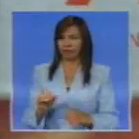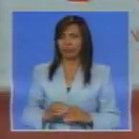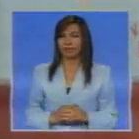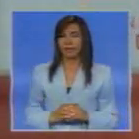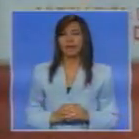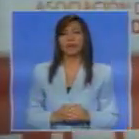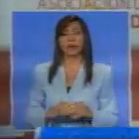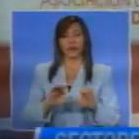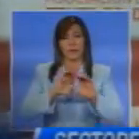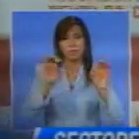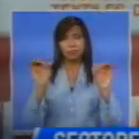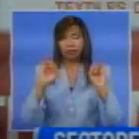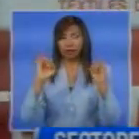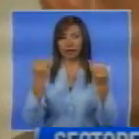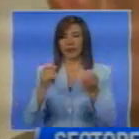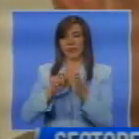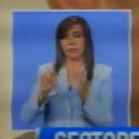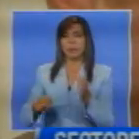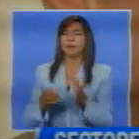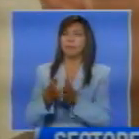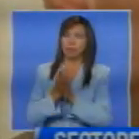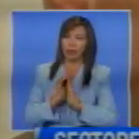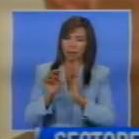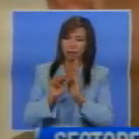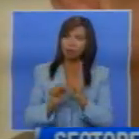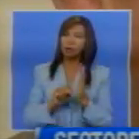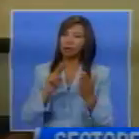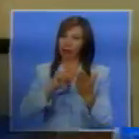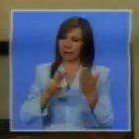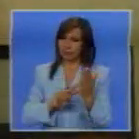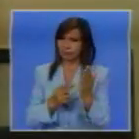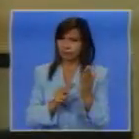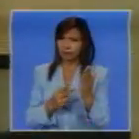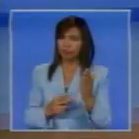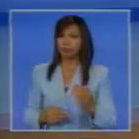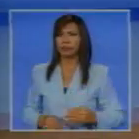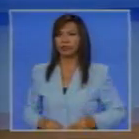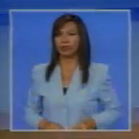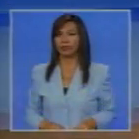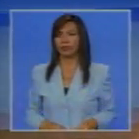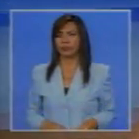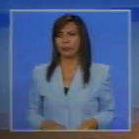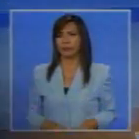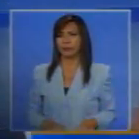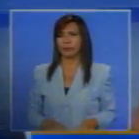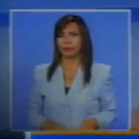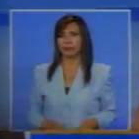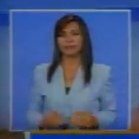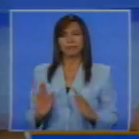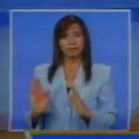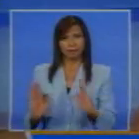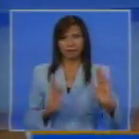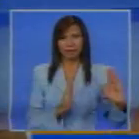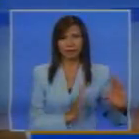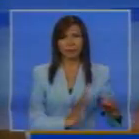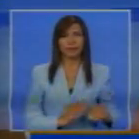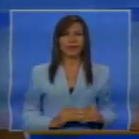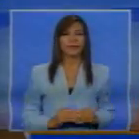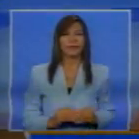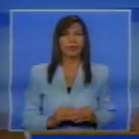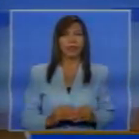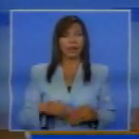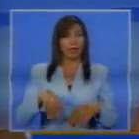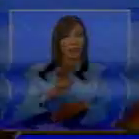la revisión urgente de la normativa. En Quito, Ana María Cañizares, 24 horas. En otro ámbito de la información, de las